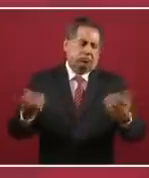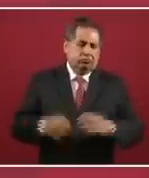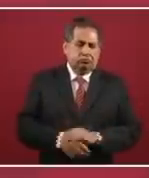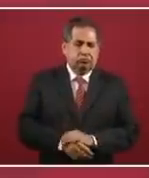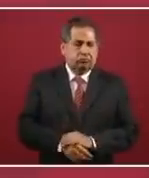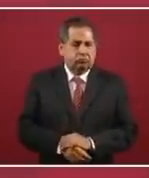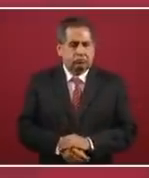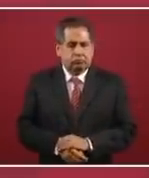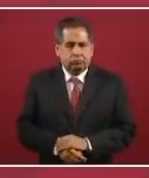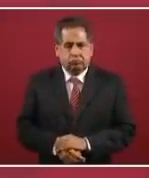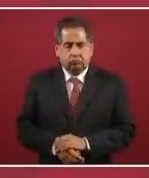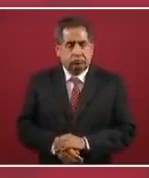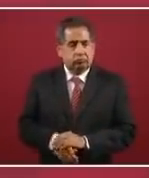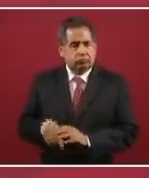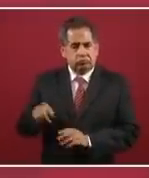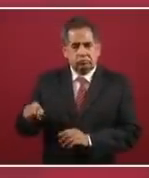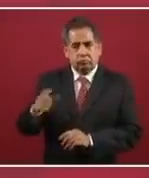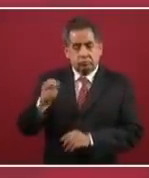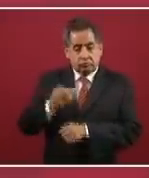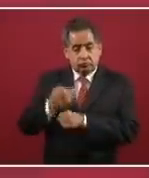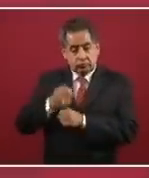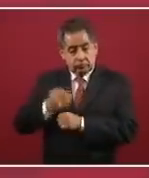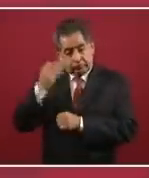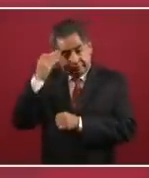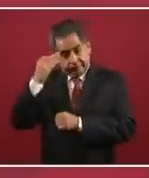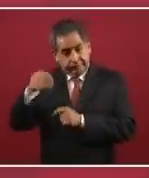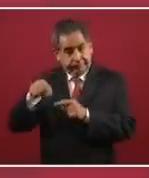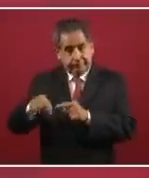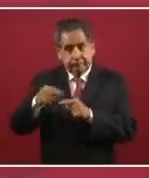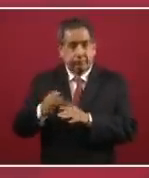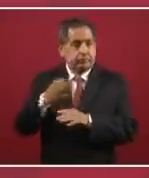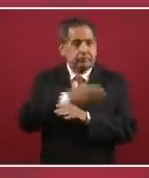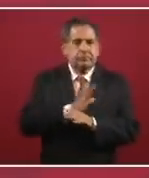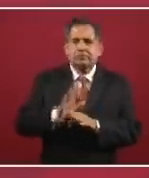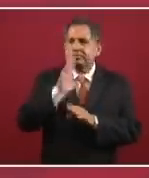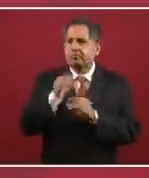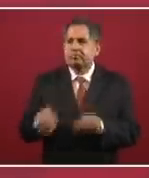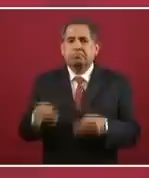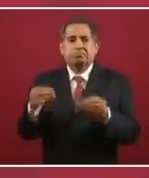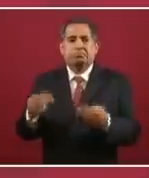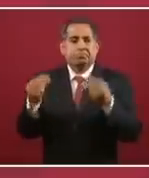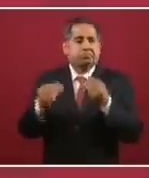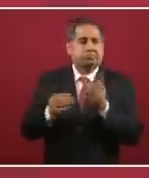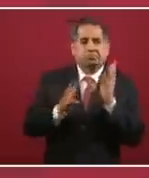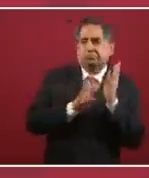La Cámara en esta temporada era un tianguis.